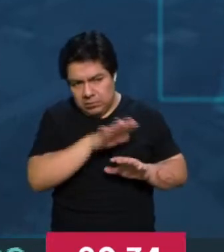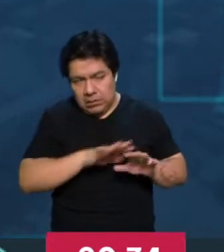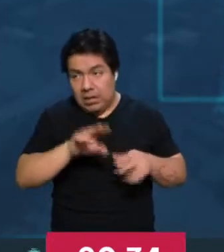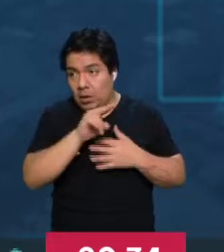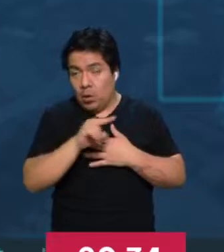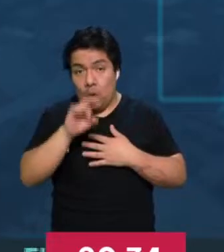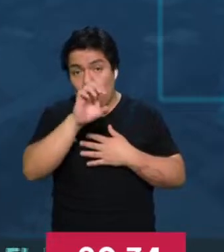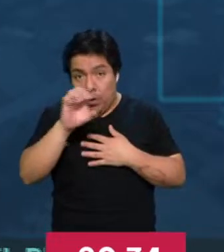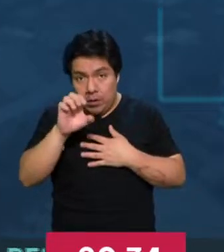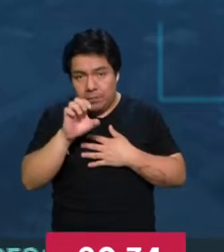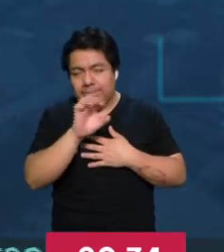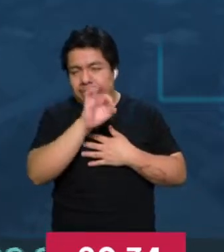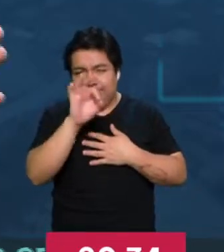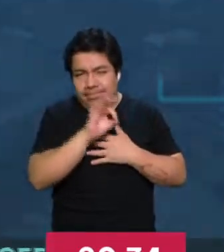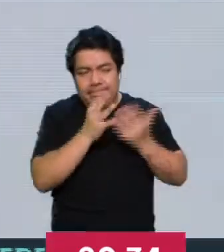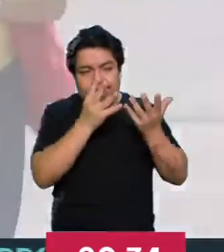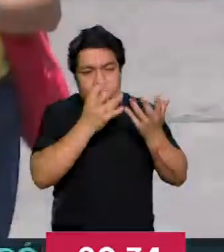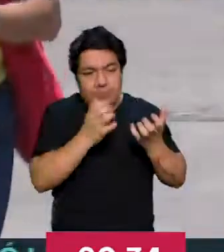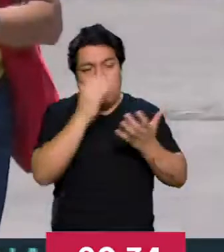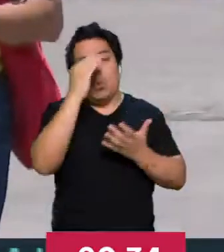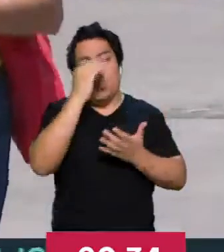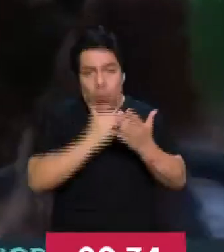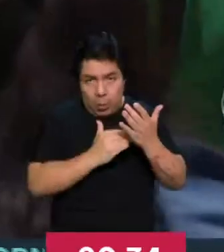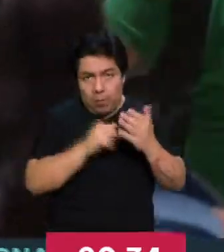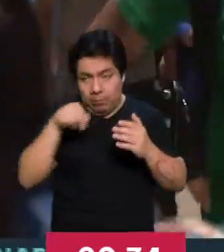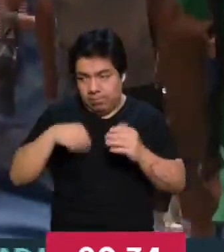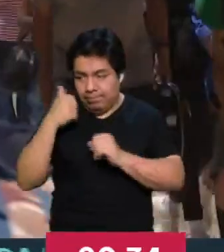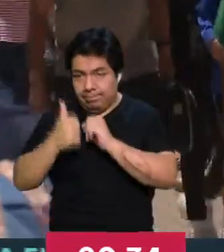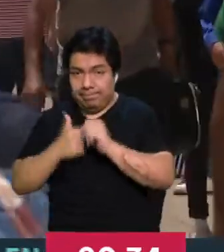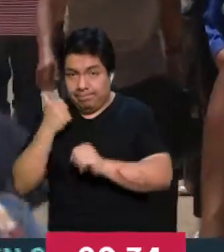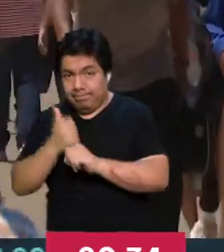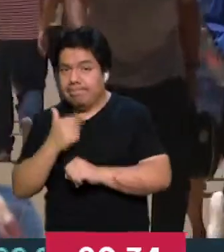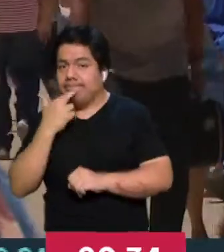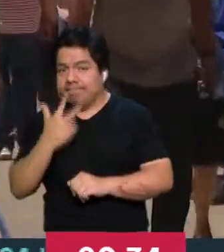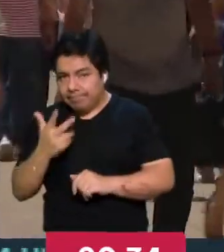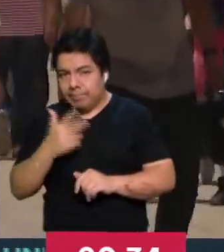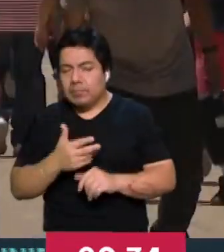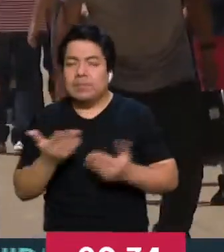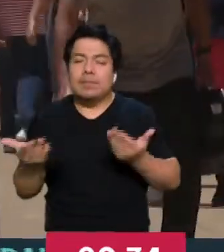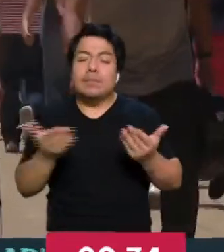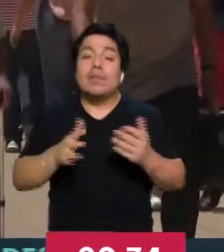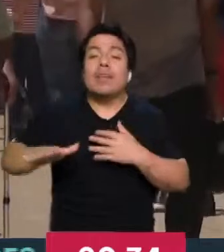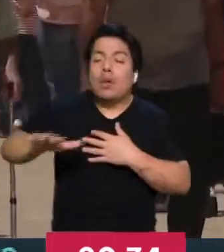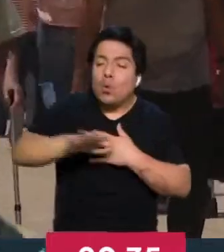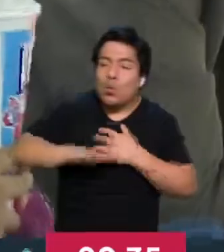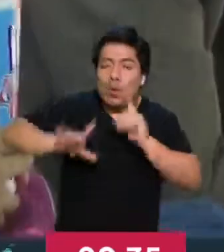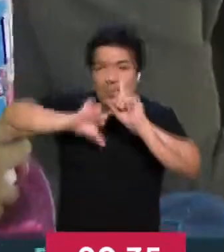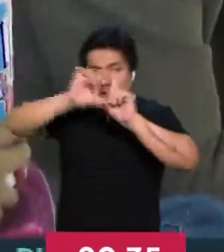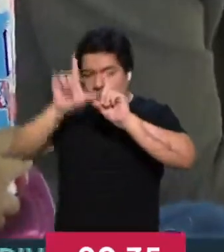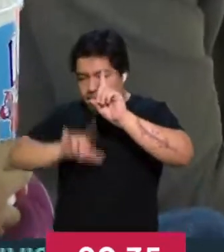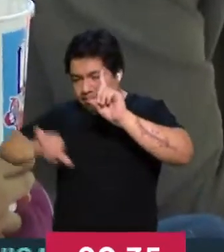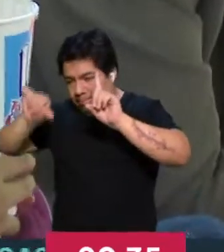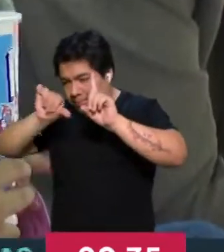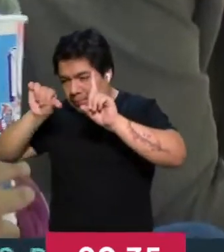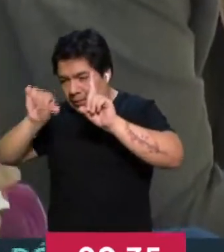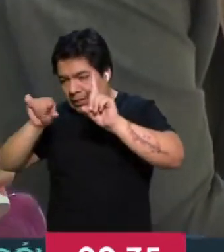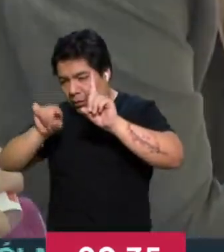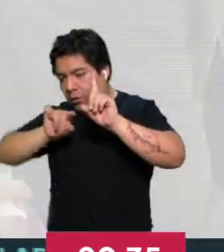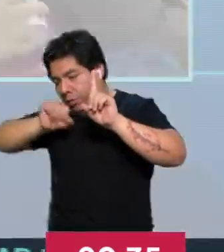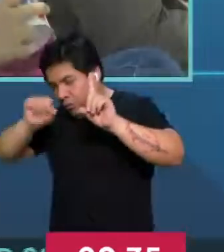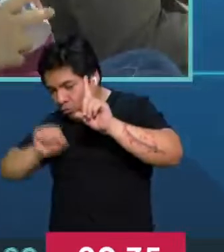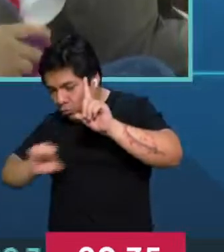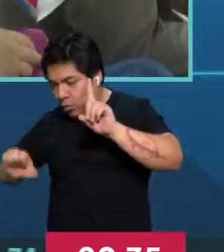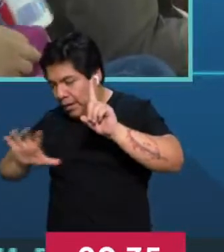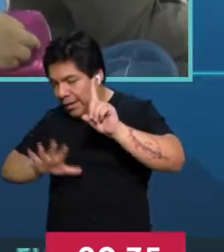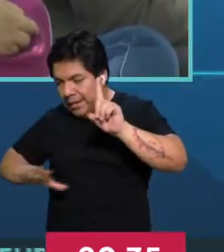y este porcentaje de sequía bajó considerablemente para este año. Entonces, básicamente toda la región centro de México y el sureste está libre